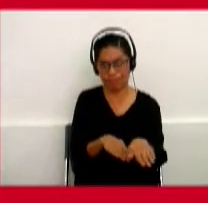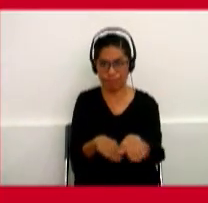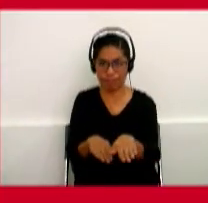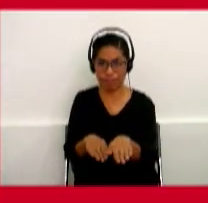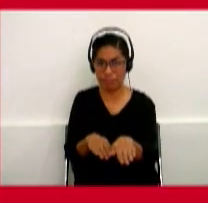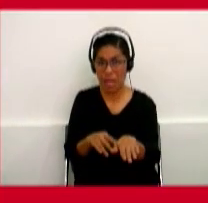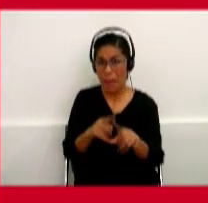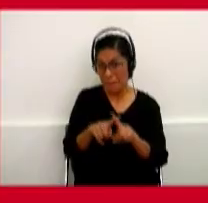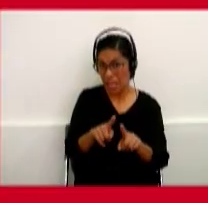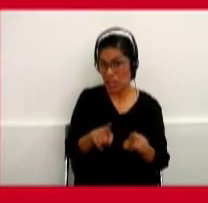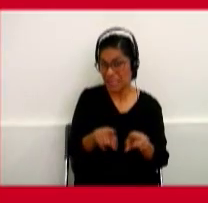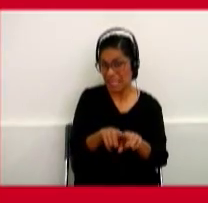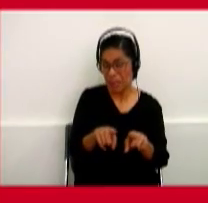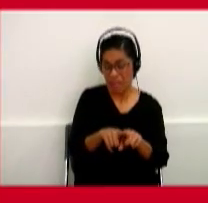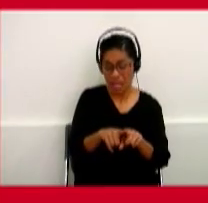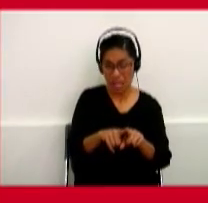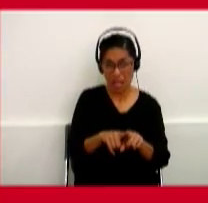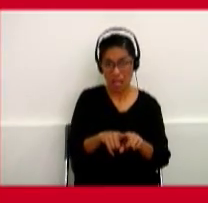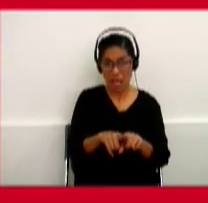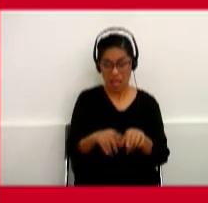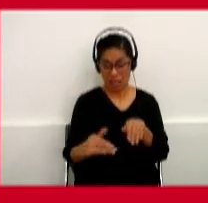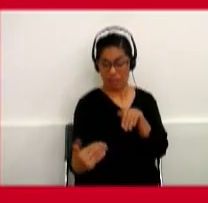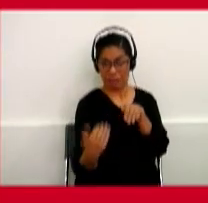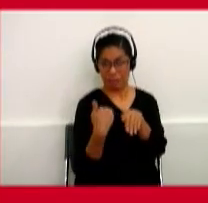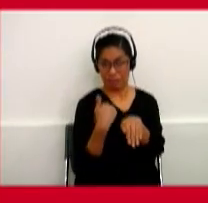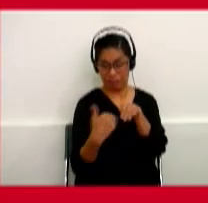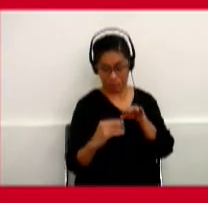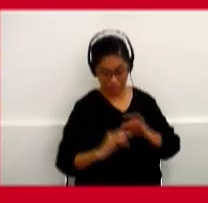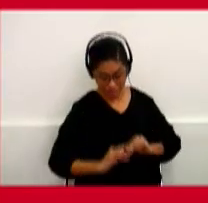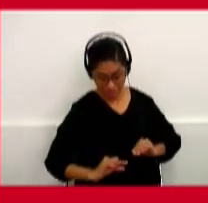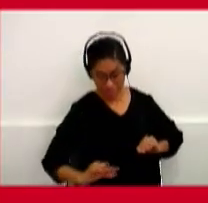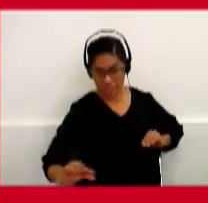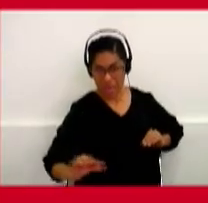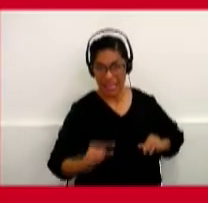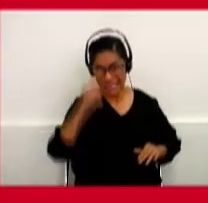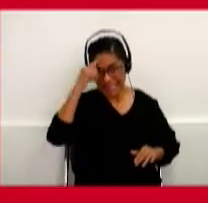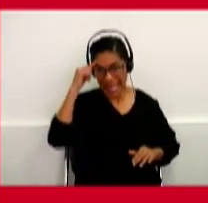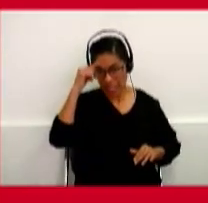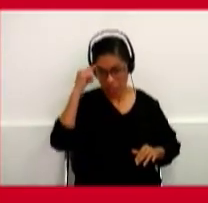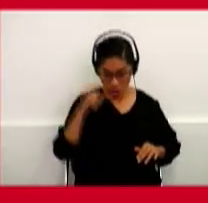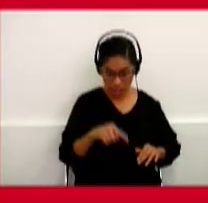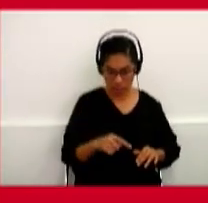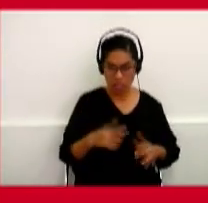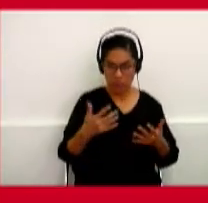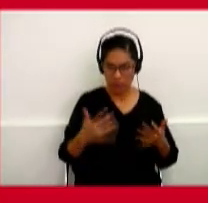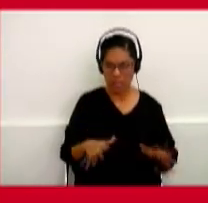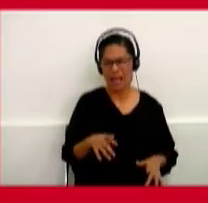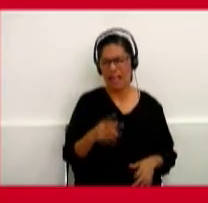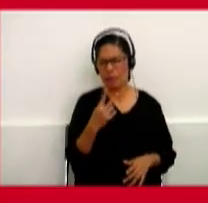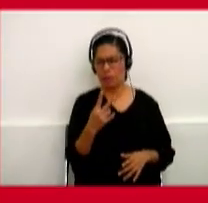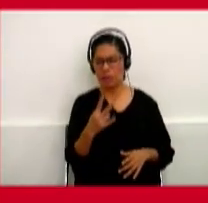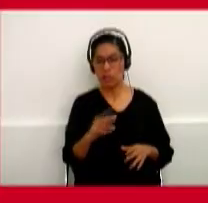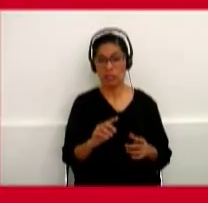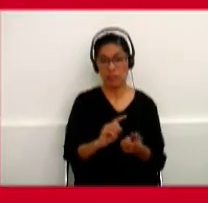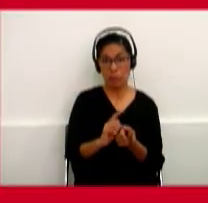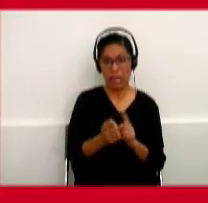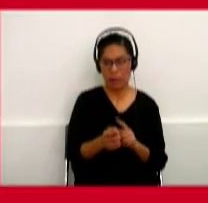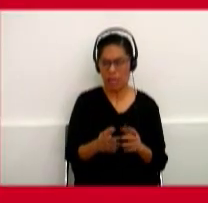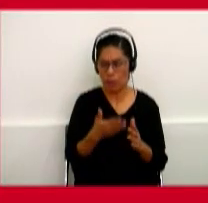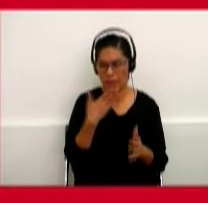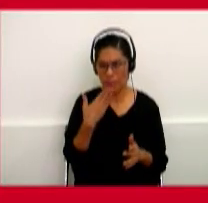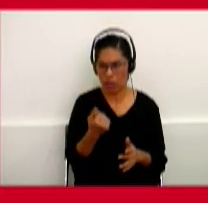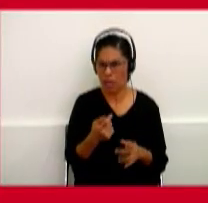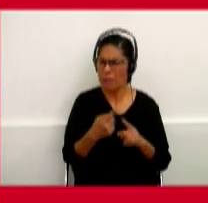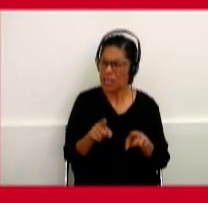un efecto en la cantidad de productividad, ¿no? Y también el tema de las rocas grandes es otro problema. Lo que nosotros hemos querido hacer